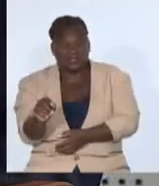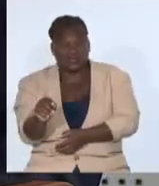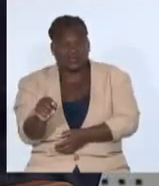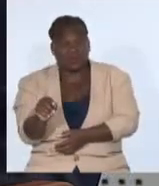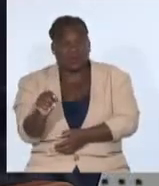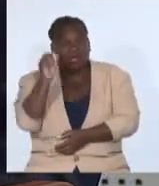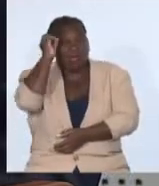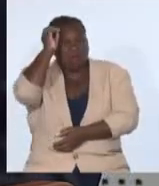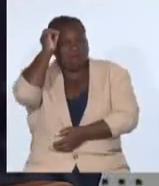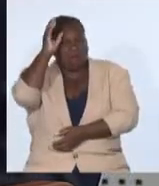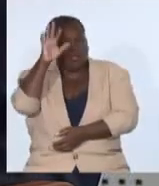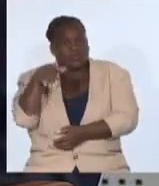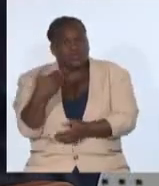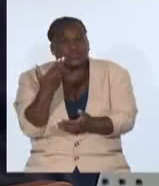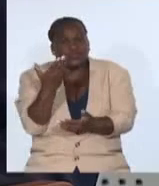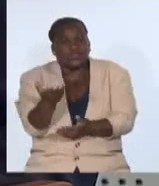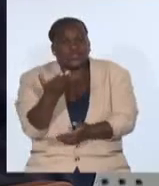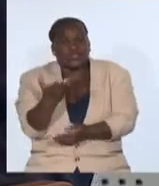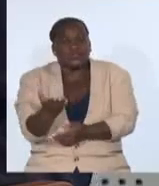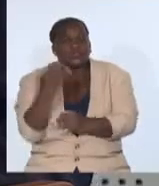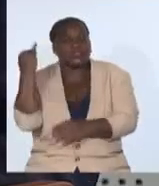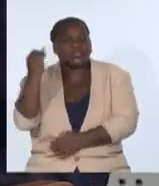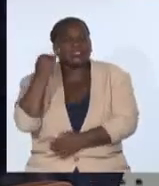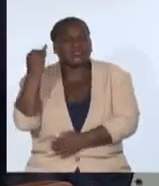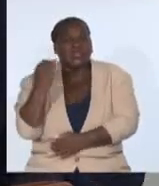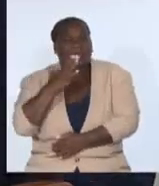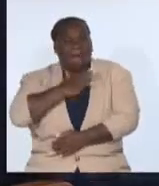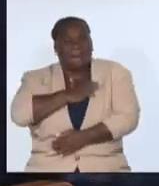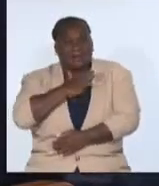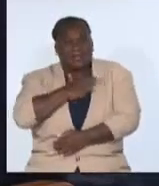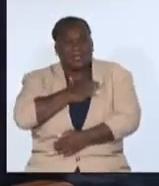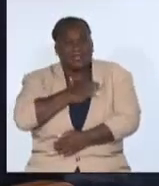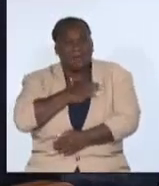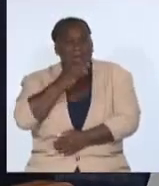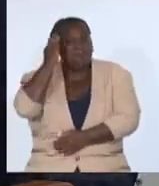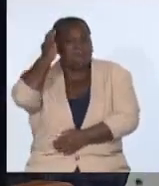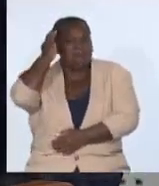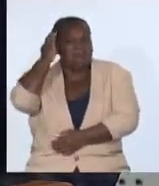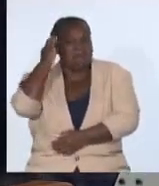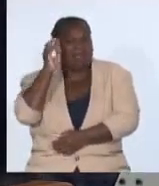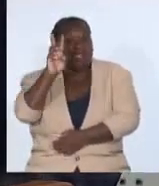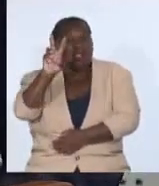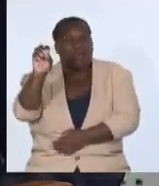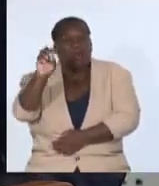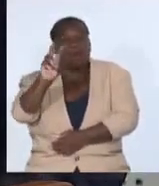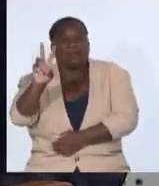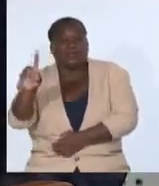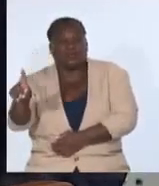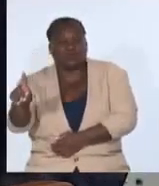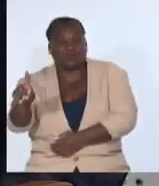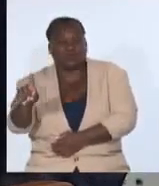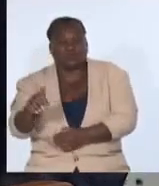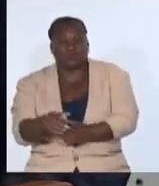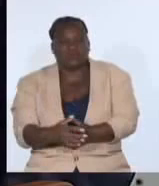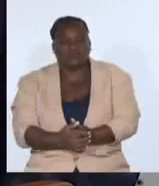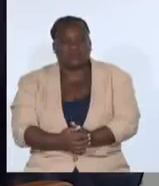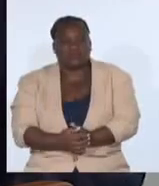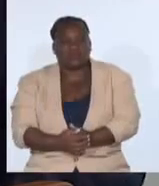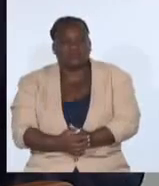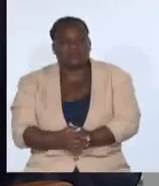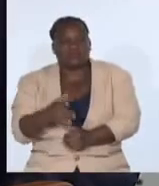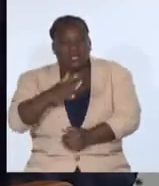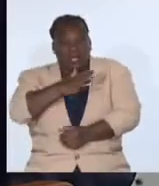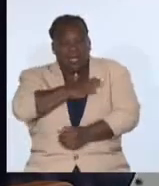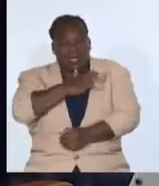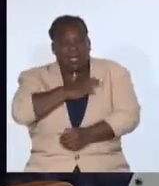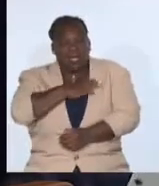inventoras en las solicitudes internacionales de patentes eran mujeres en 2021 la privatización